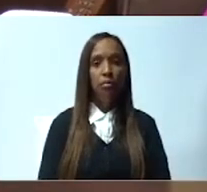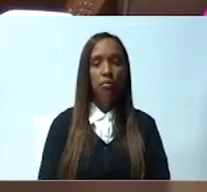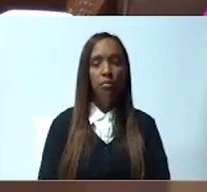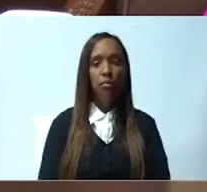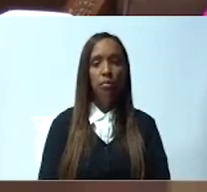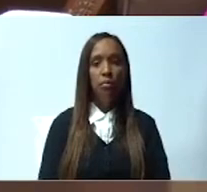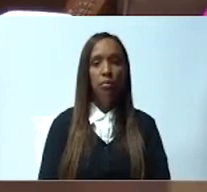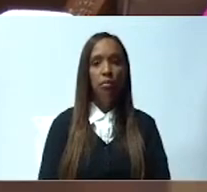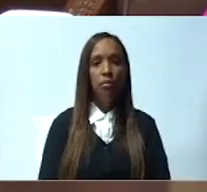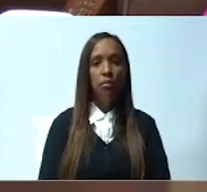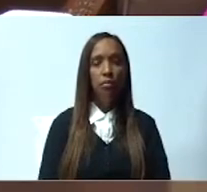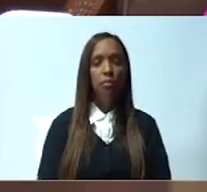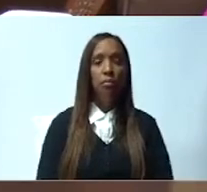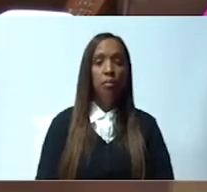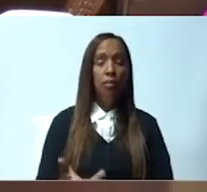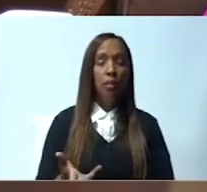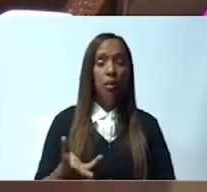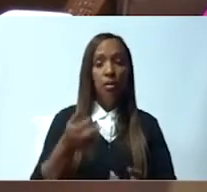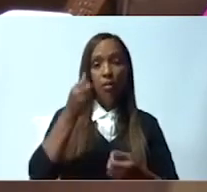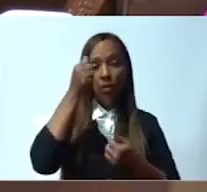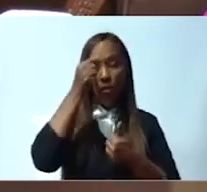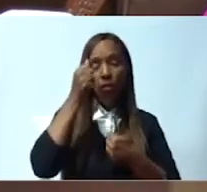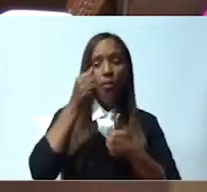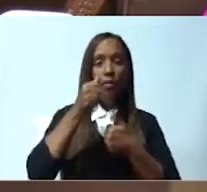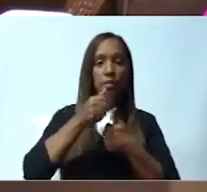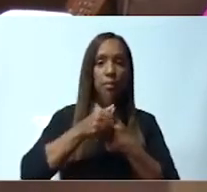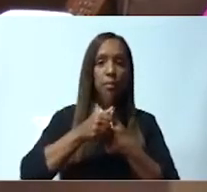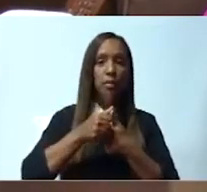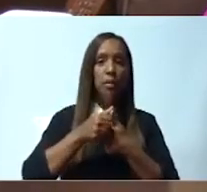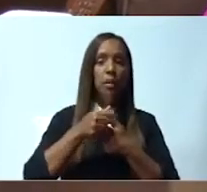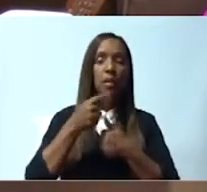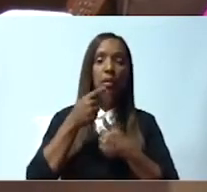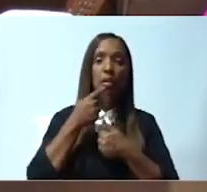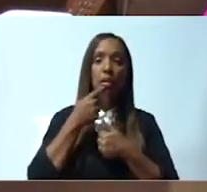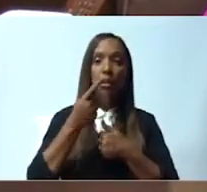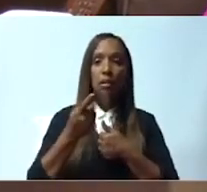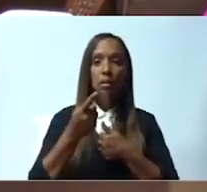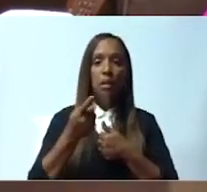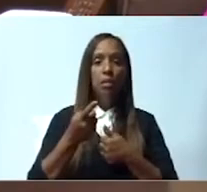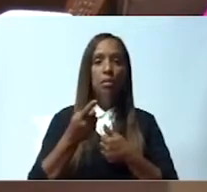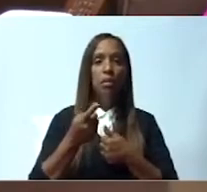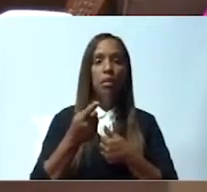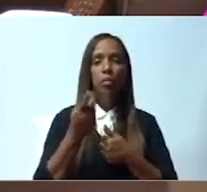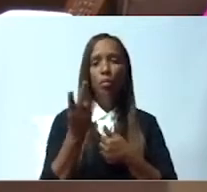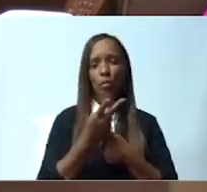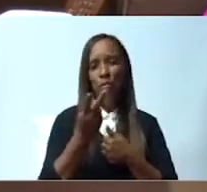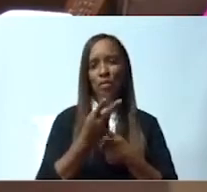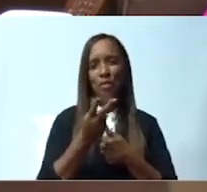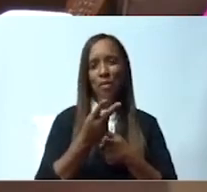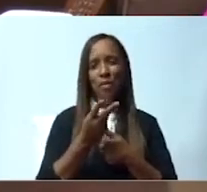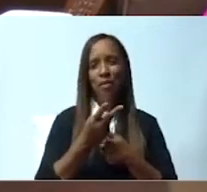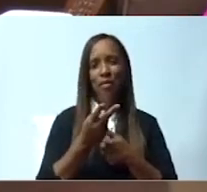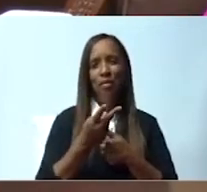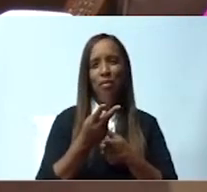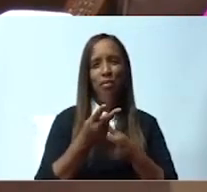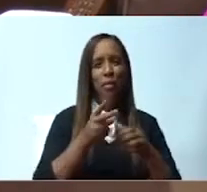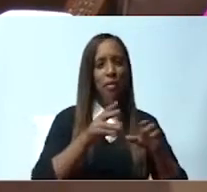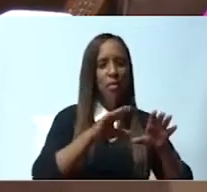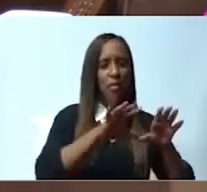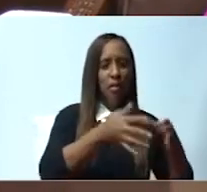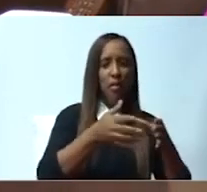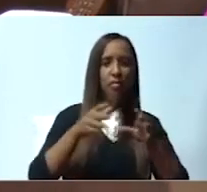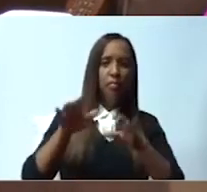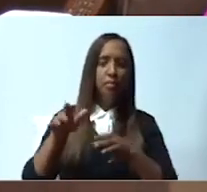de los ríos ricos y otro de los ríos pobres. Exactamente. y de las 800